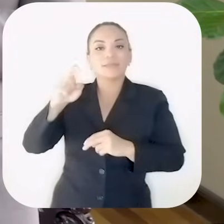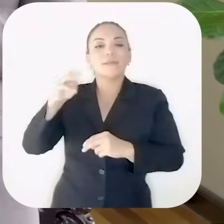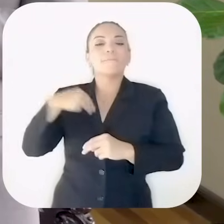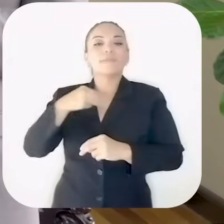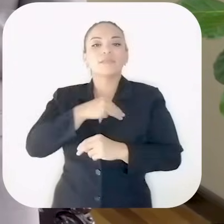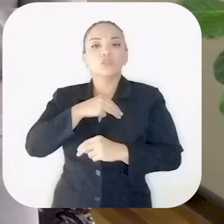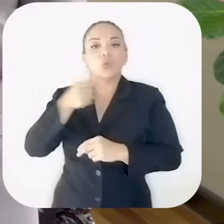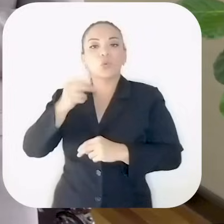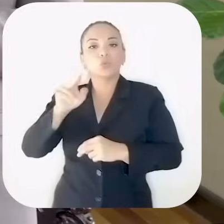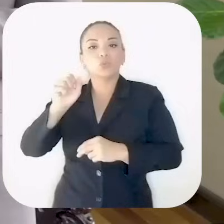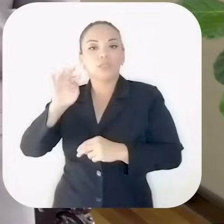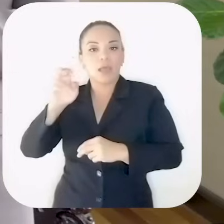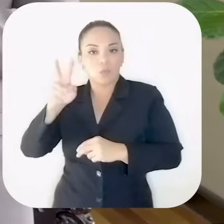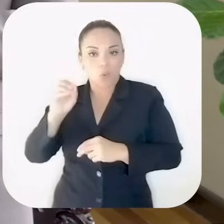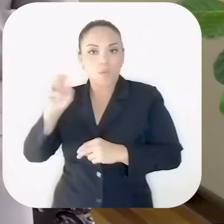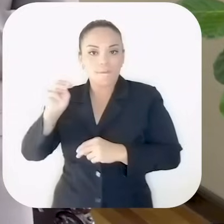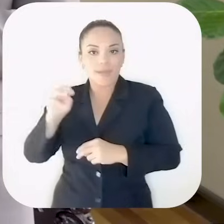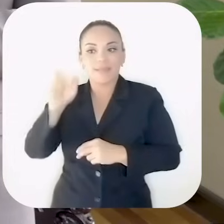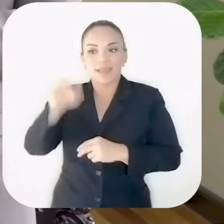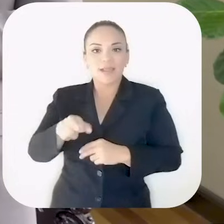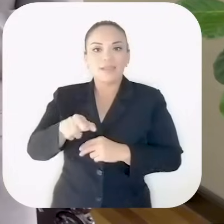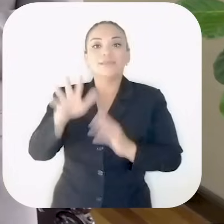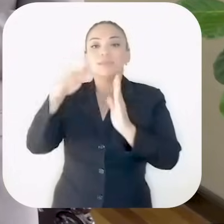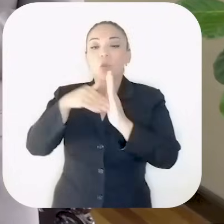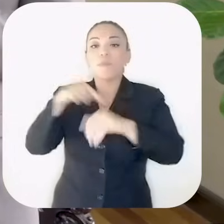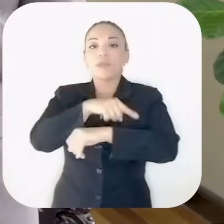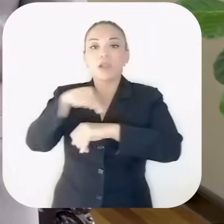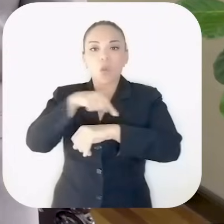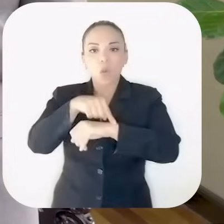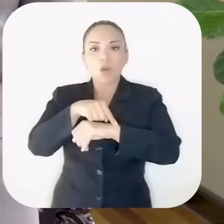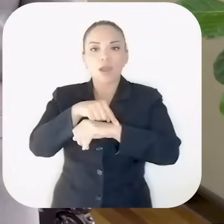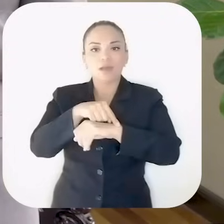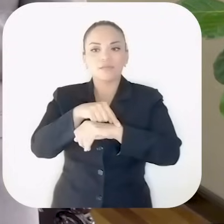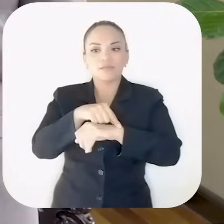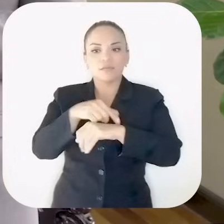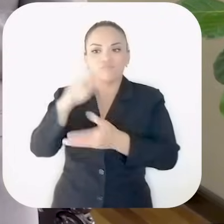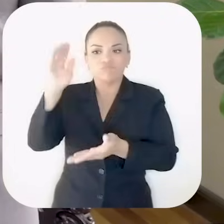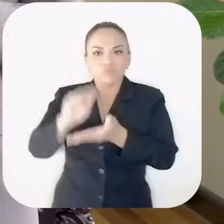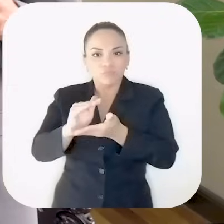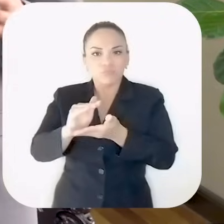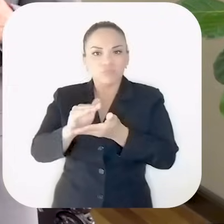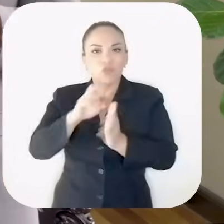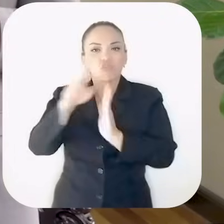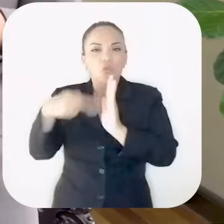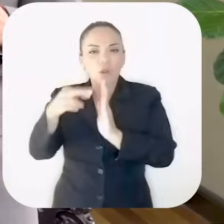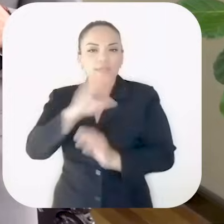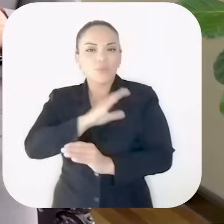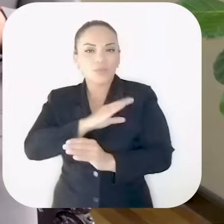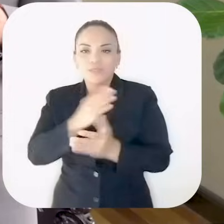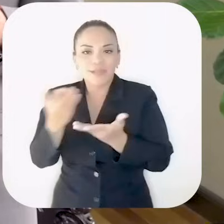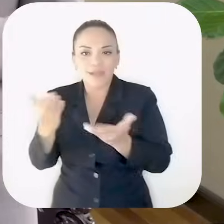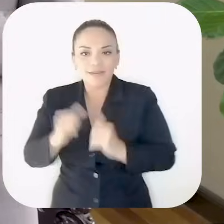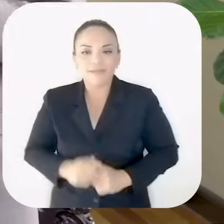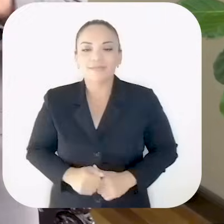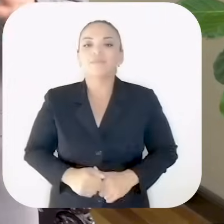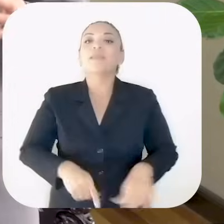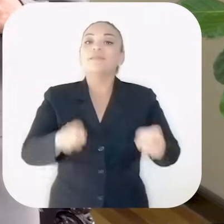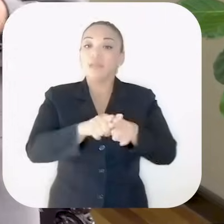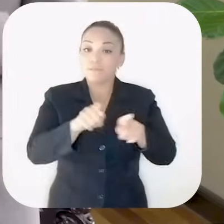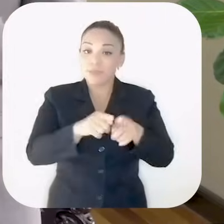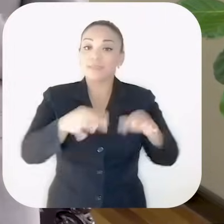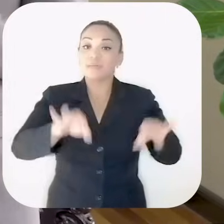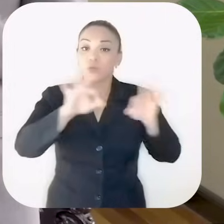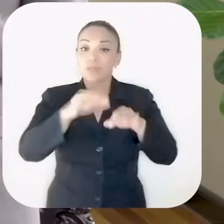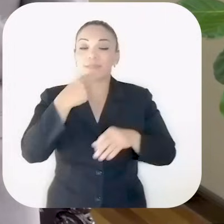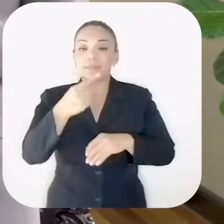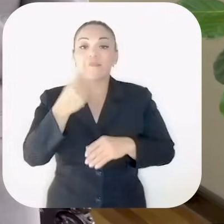Mata, quitando cerca de 5,000 horas al cambiar los roles policiales. También es importante decir que